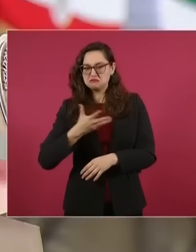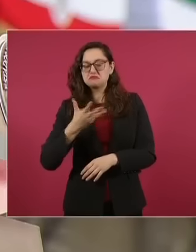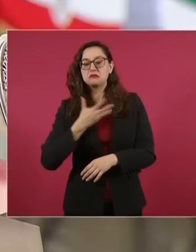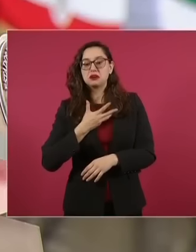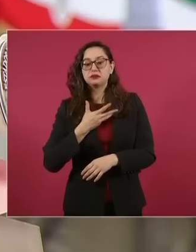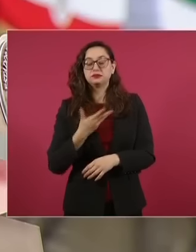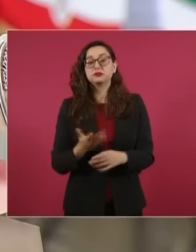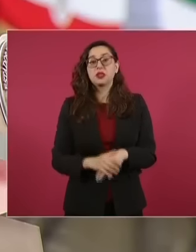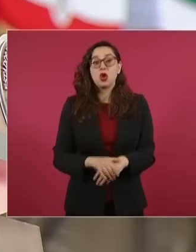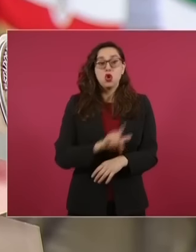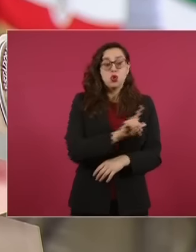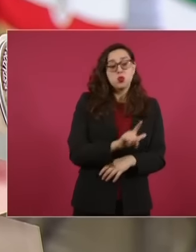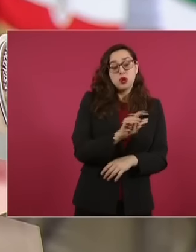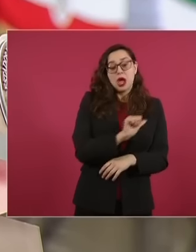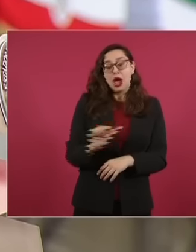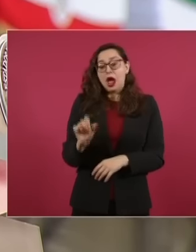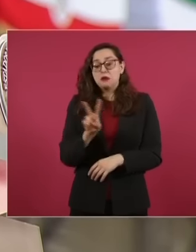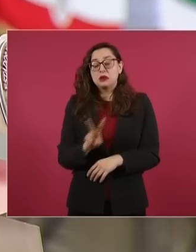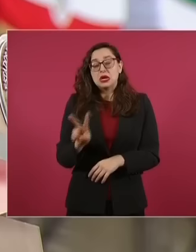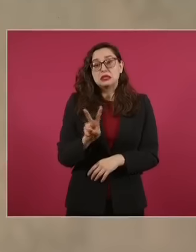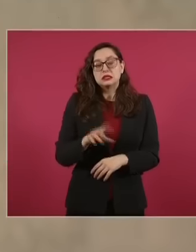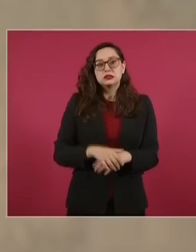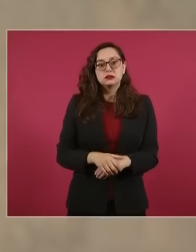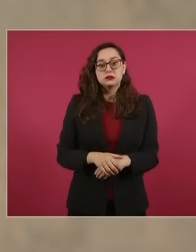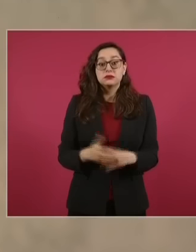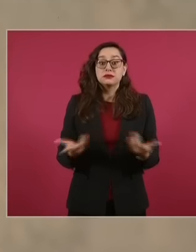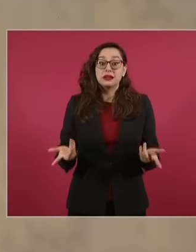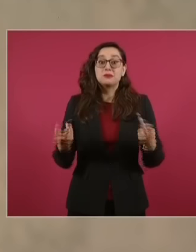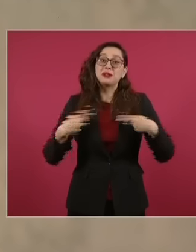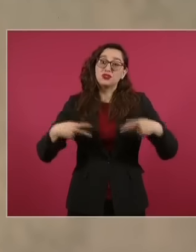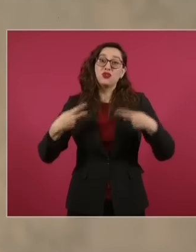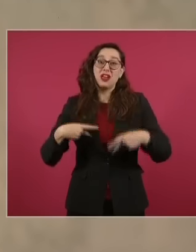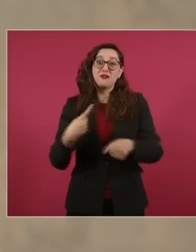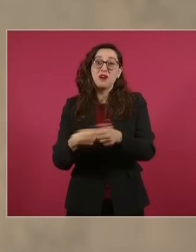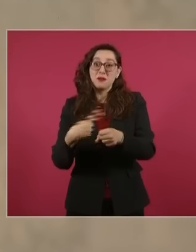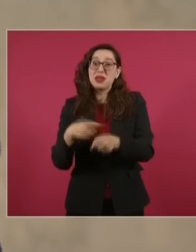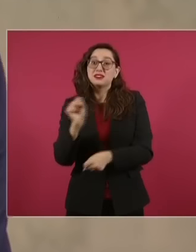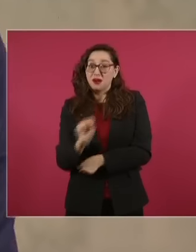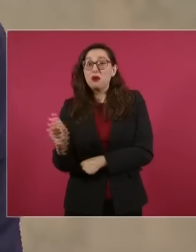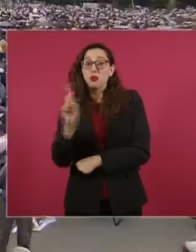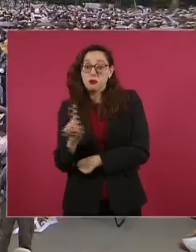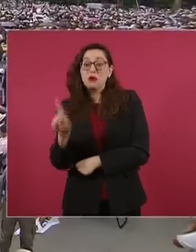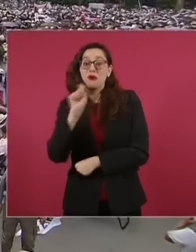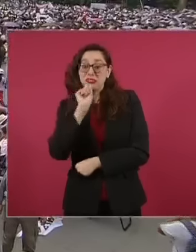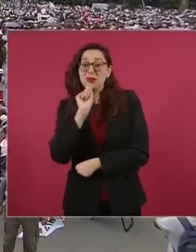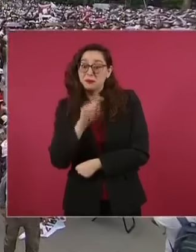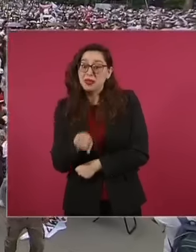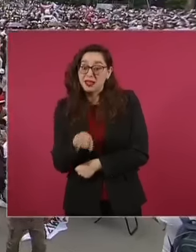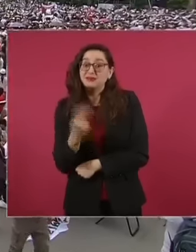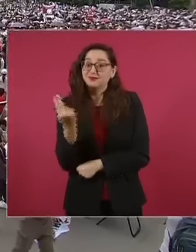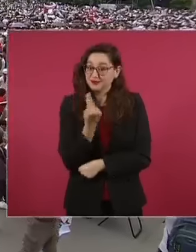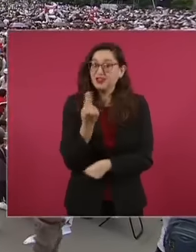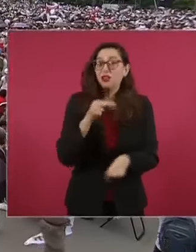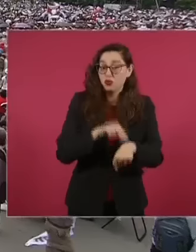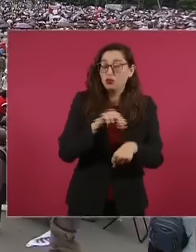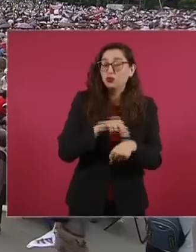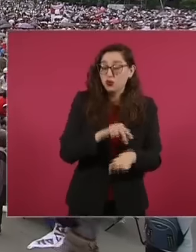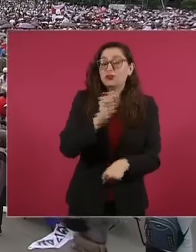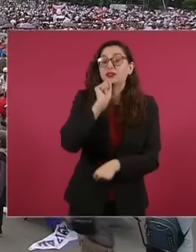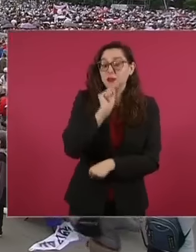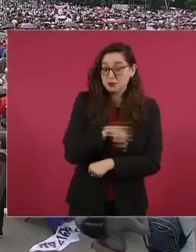el desacato a un recurso judicial vigente. Y además